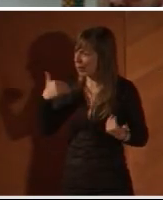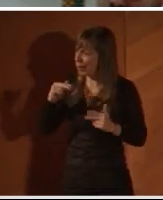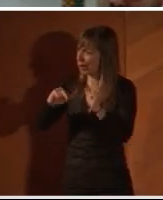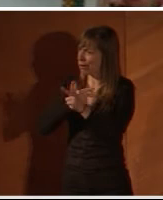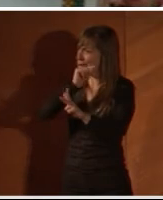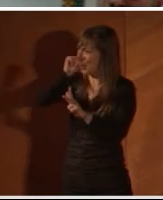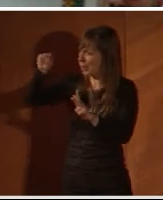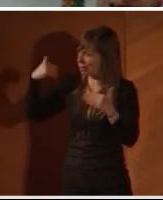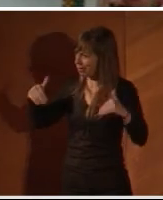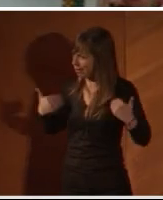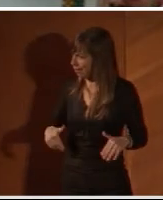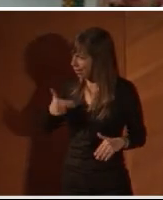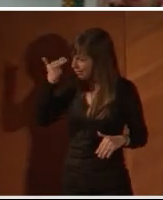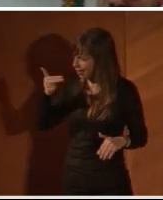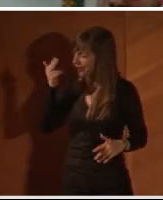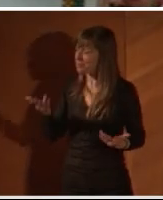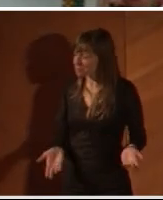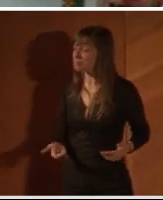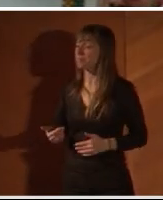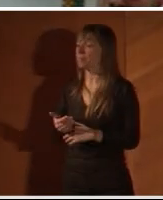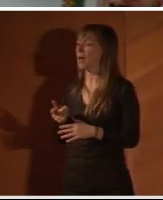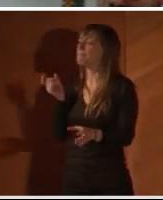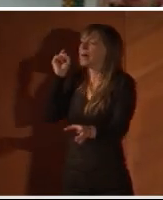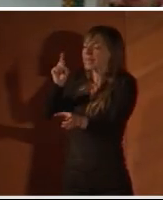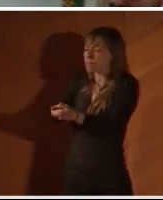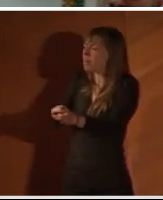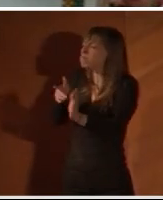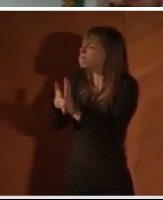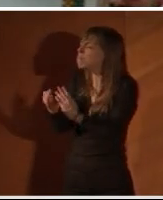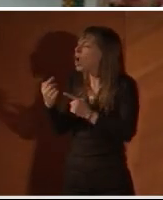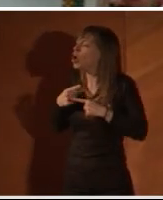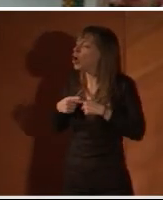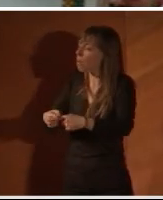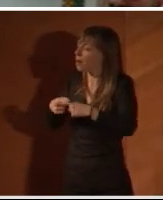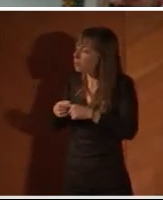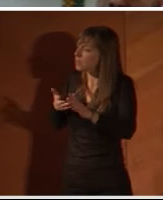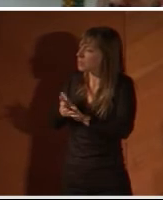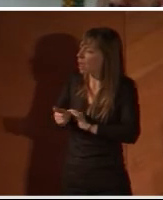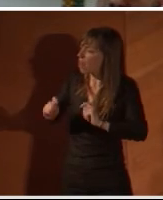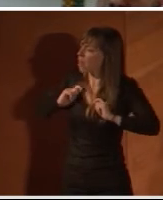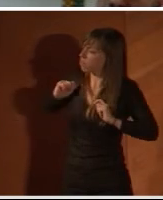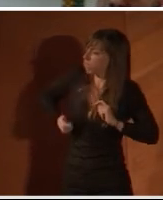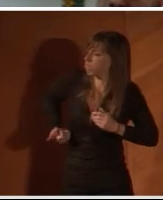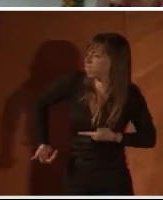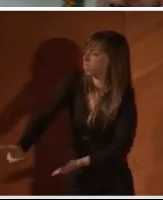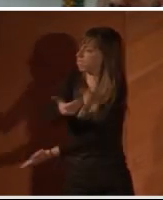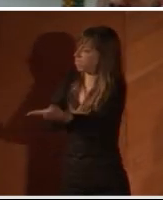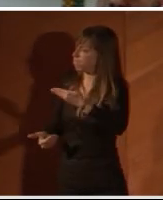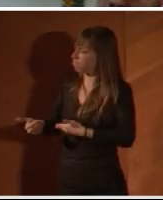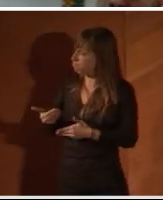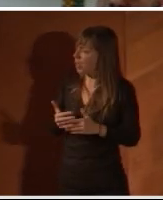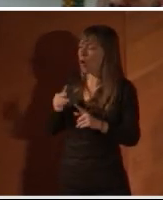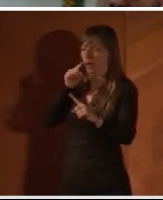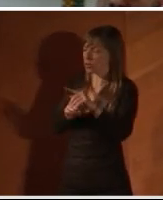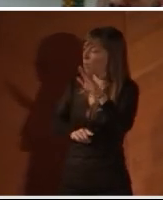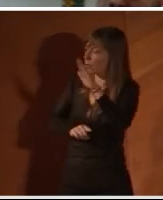de este evento tan interesante. Bien, participar significa compartir. enriquecerse mutuamente y progresar. La presencia de la